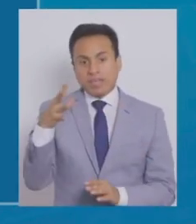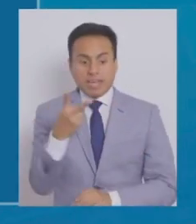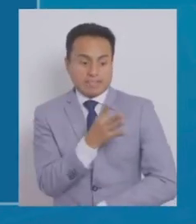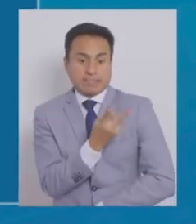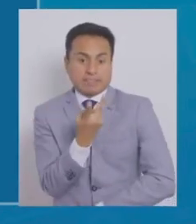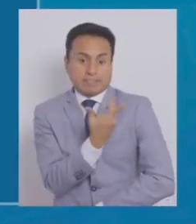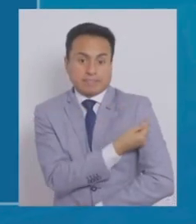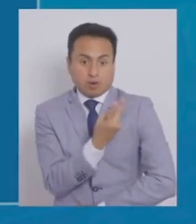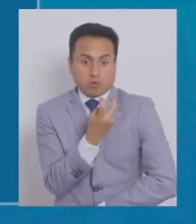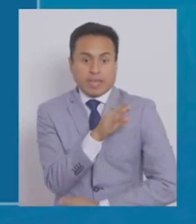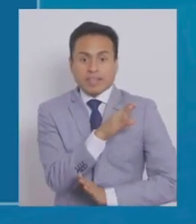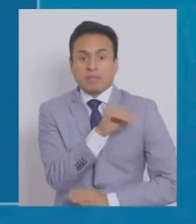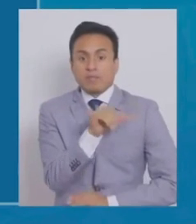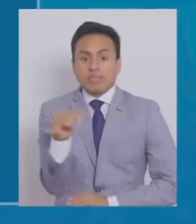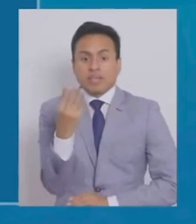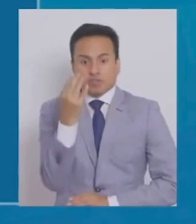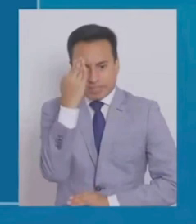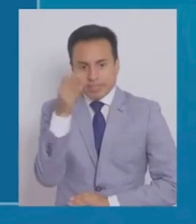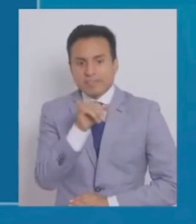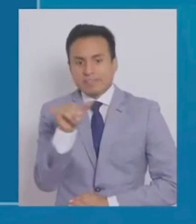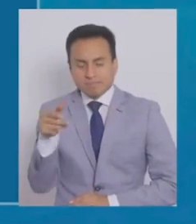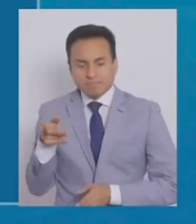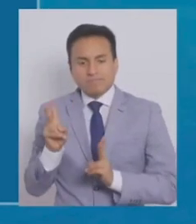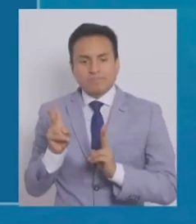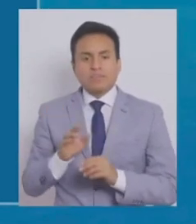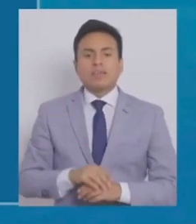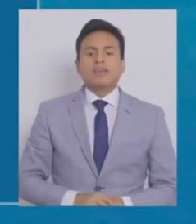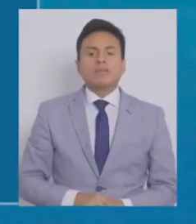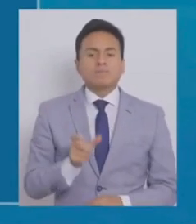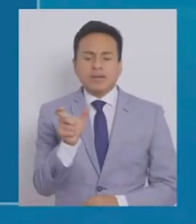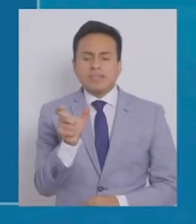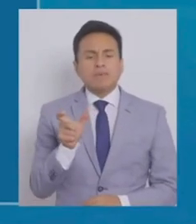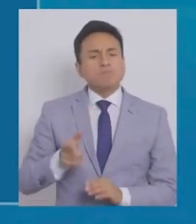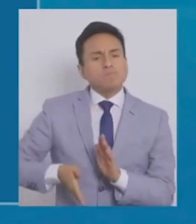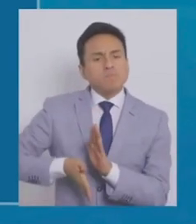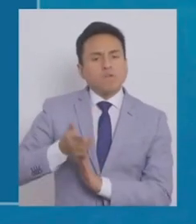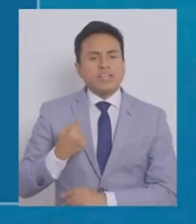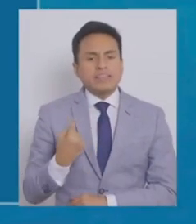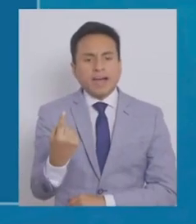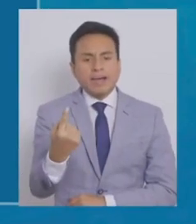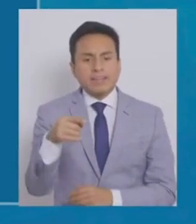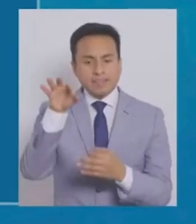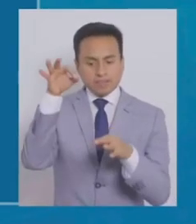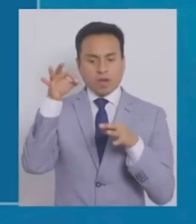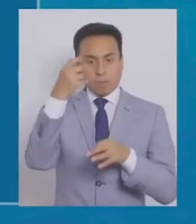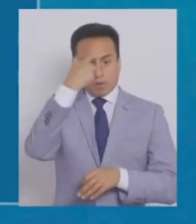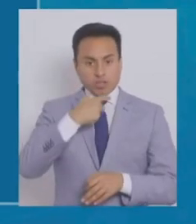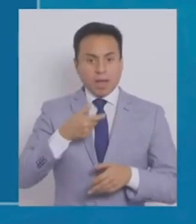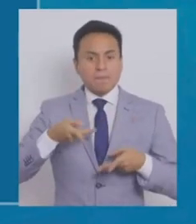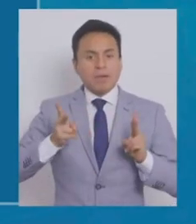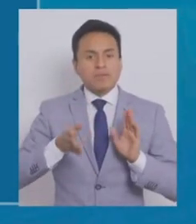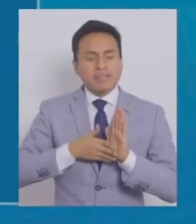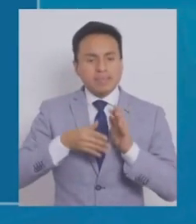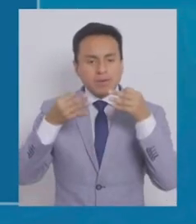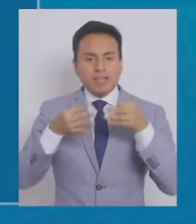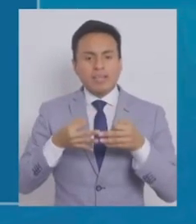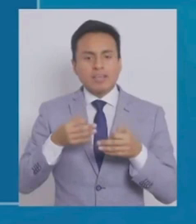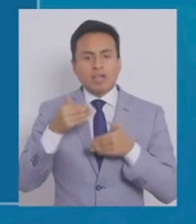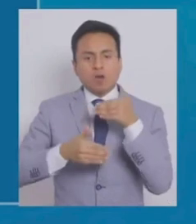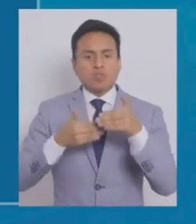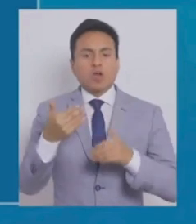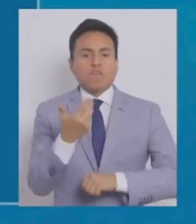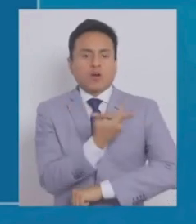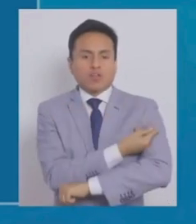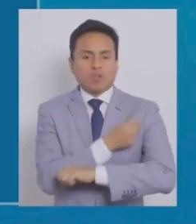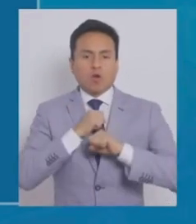segunda dosis de la vacuna el pase de movilidad es un certificado que permite a una persona que haya completado su proceso de vacunación